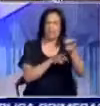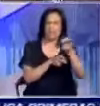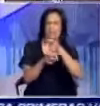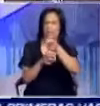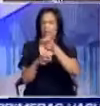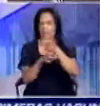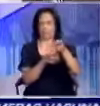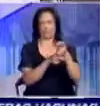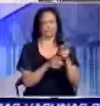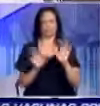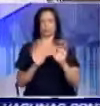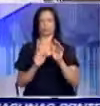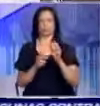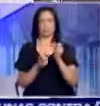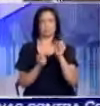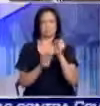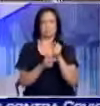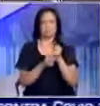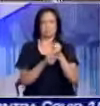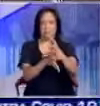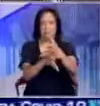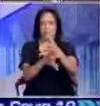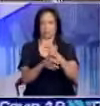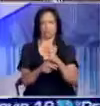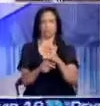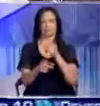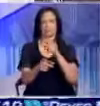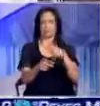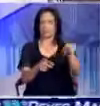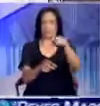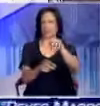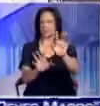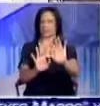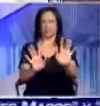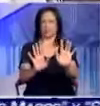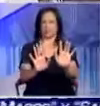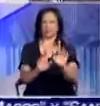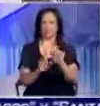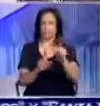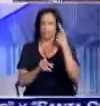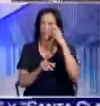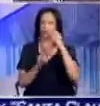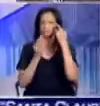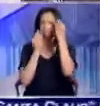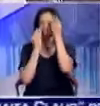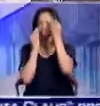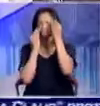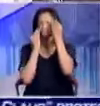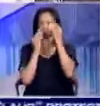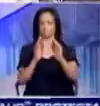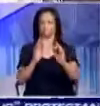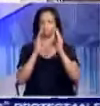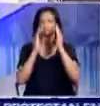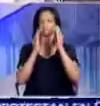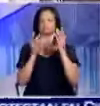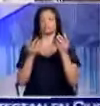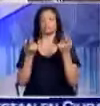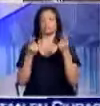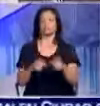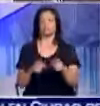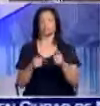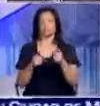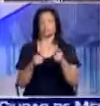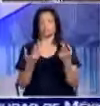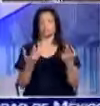es un boche a nadie es un llamado de atención a que lo que está en